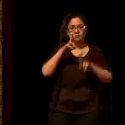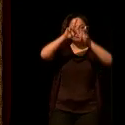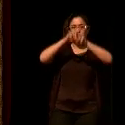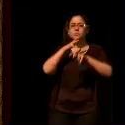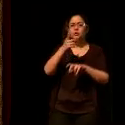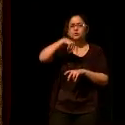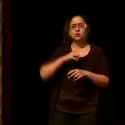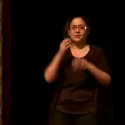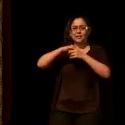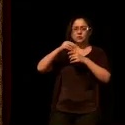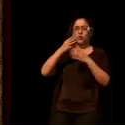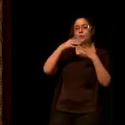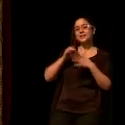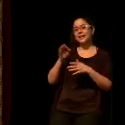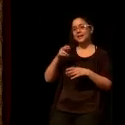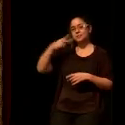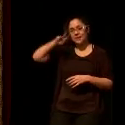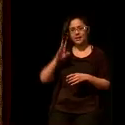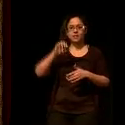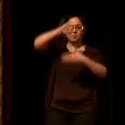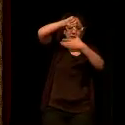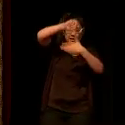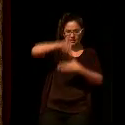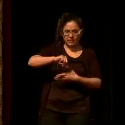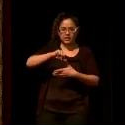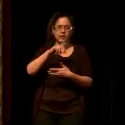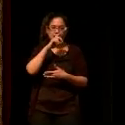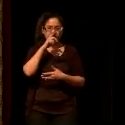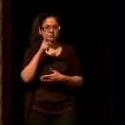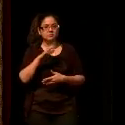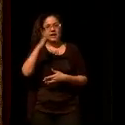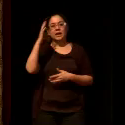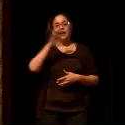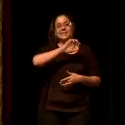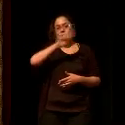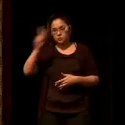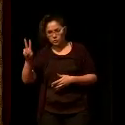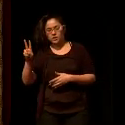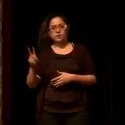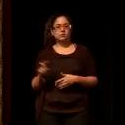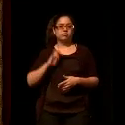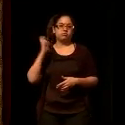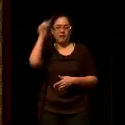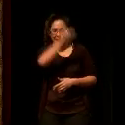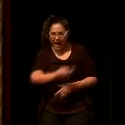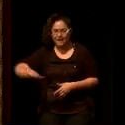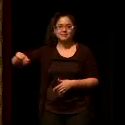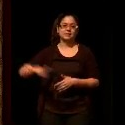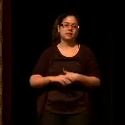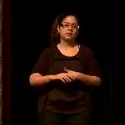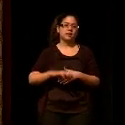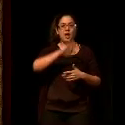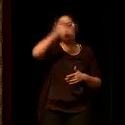90 experiencias en todo el mundo américa la américa de eeuu a mi cara latina de toda asia y luego vimos a